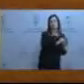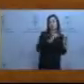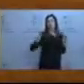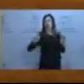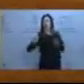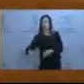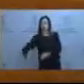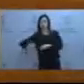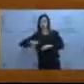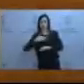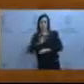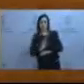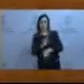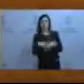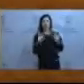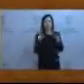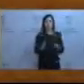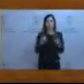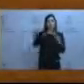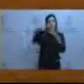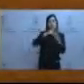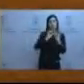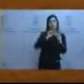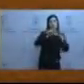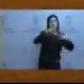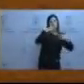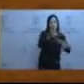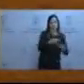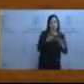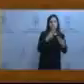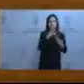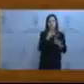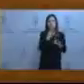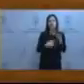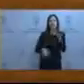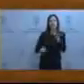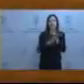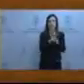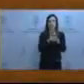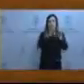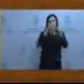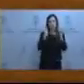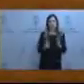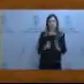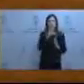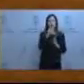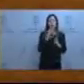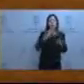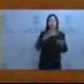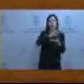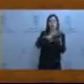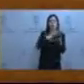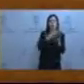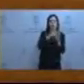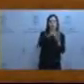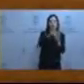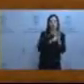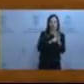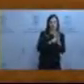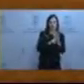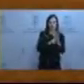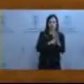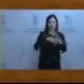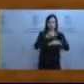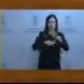Se recomienda, por lo tanto, en este objetivo 6, establecer un marco legal para la implantación y desarrollo de un programa de desfibriladores